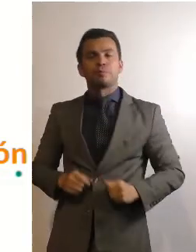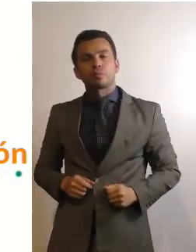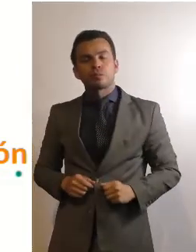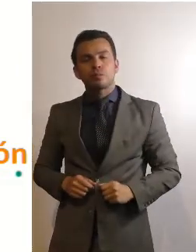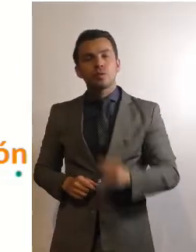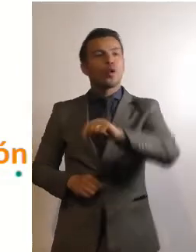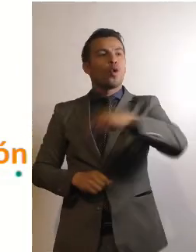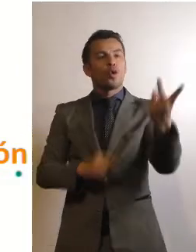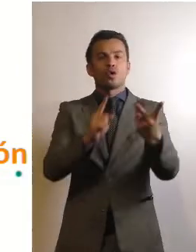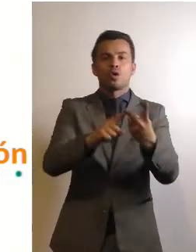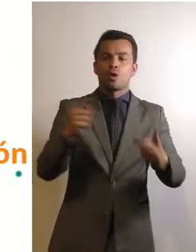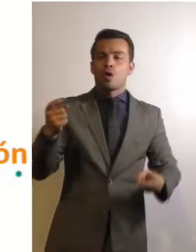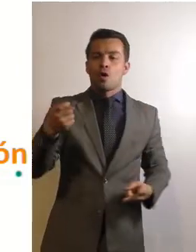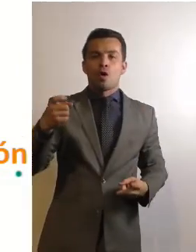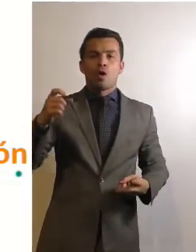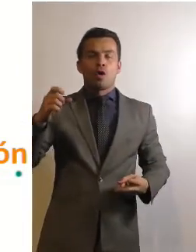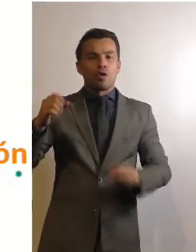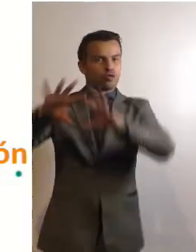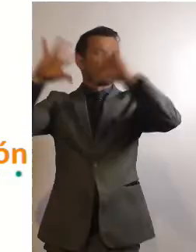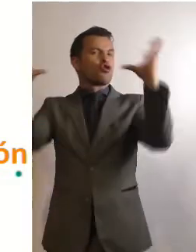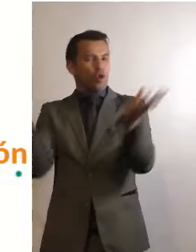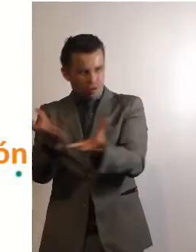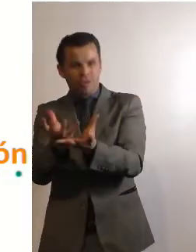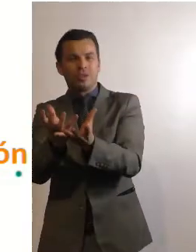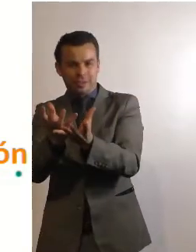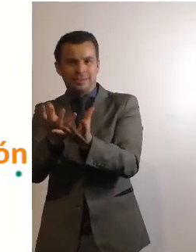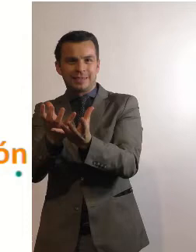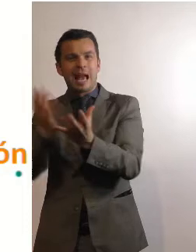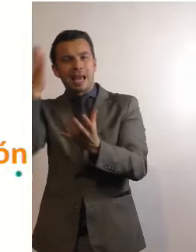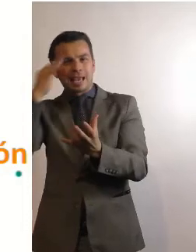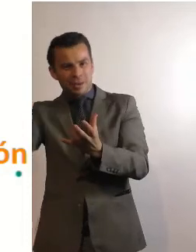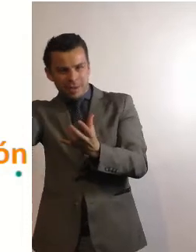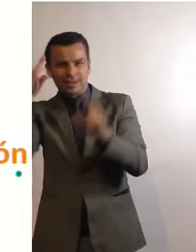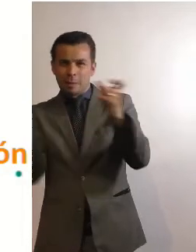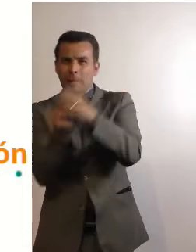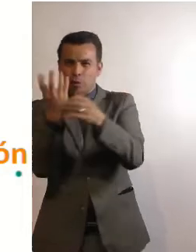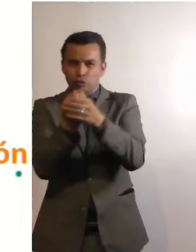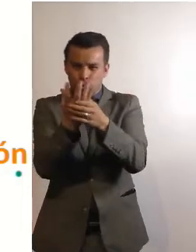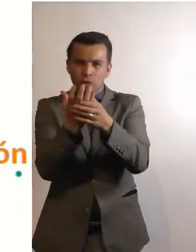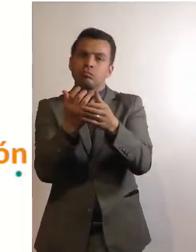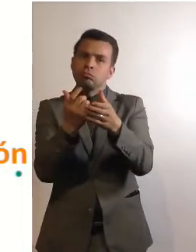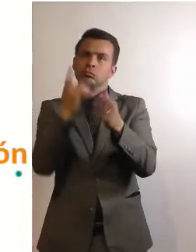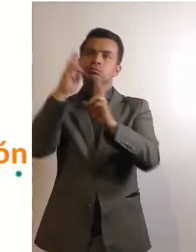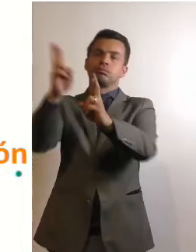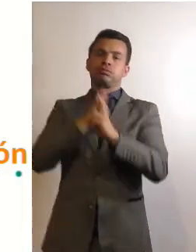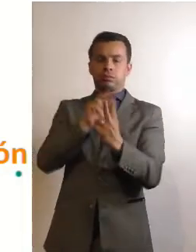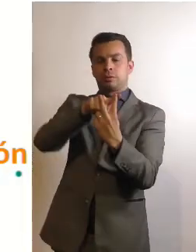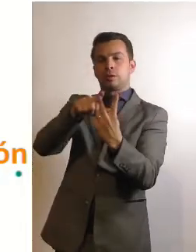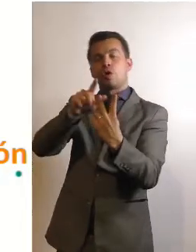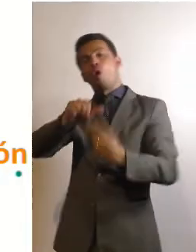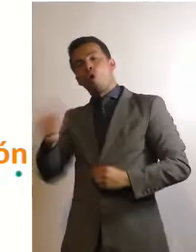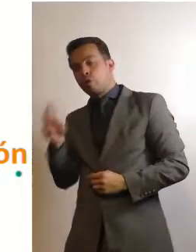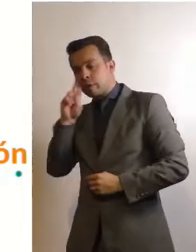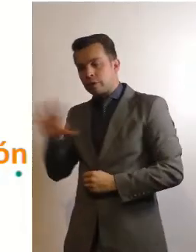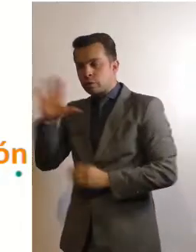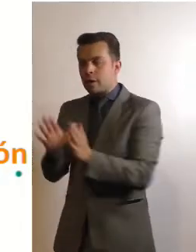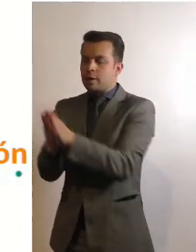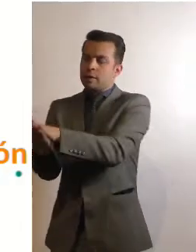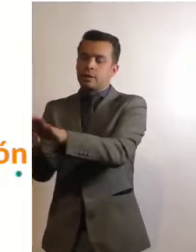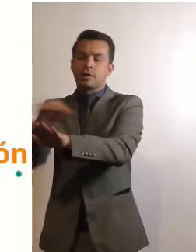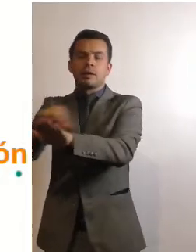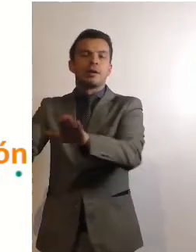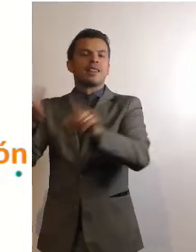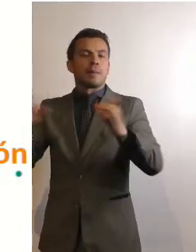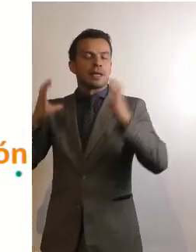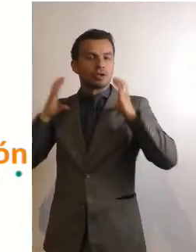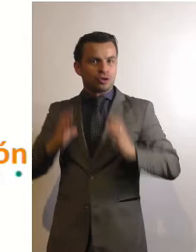Medal Album Art Graphics Production, y una nacional, el libro Ciudadanía y Derechos Humanos en la